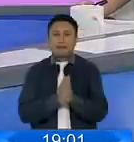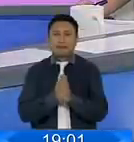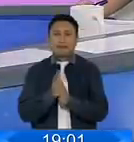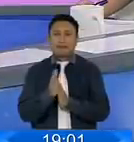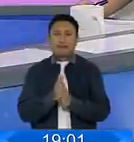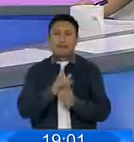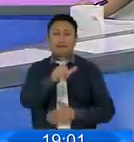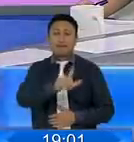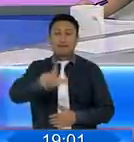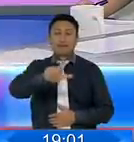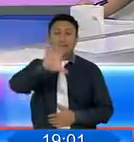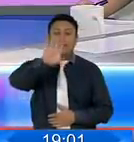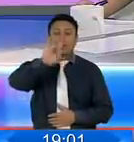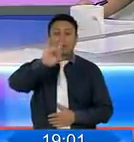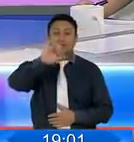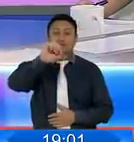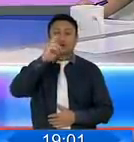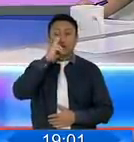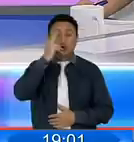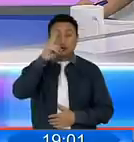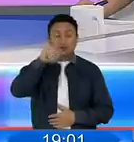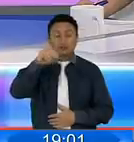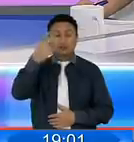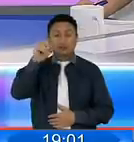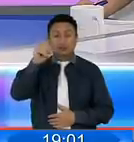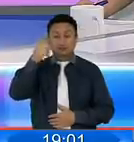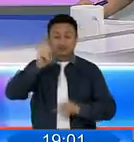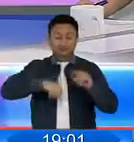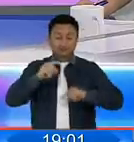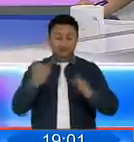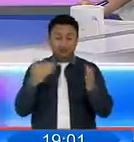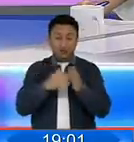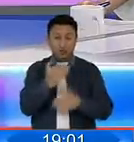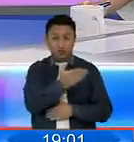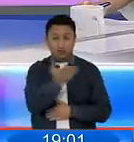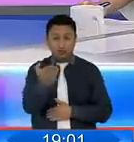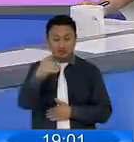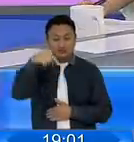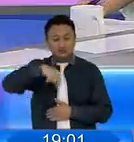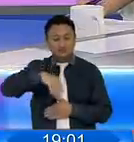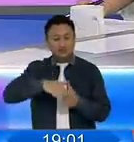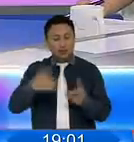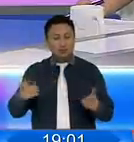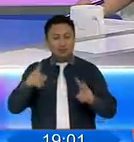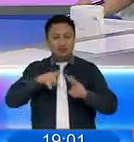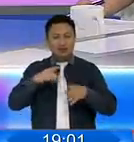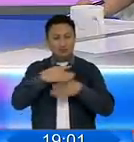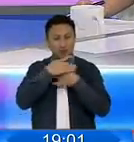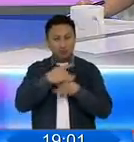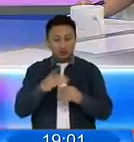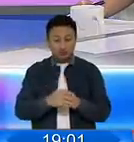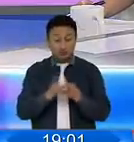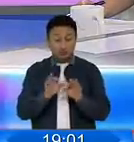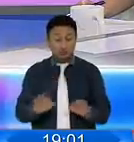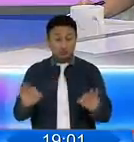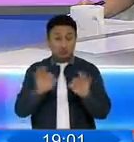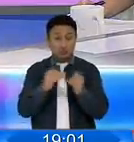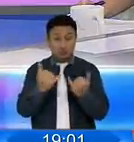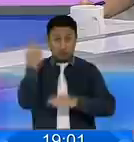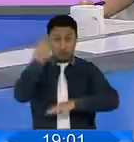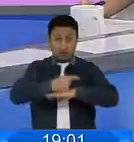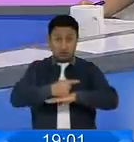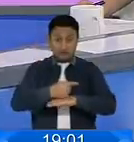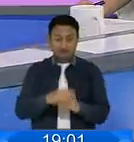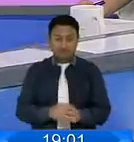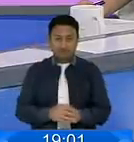Lunes 8 de junio del 2020, amigos, es un gusto estar nuevamente con ustedes aquí en Emisión Estelar del Comercio TV con lo más destacado en esta jornada.